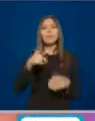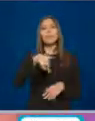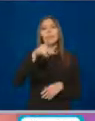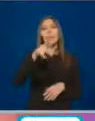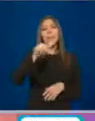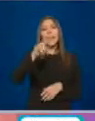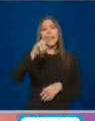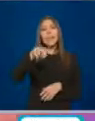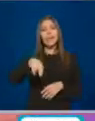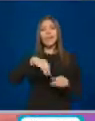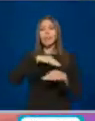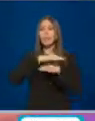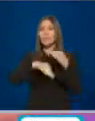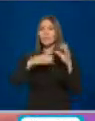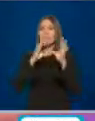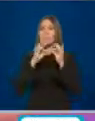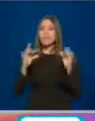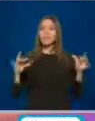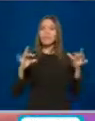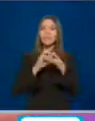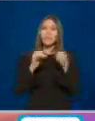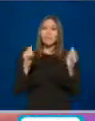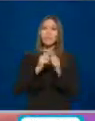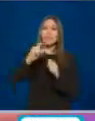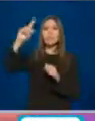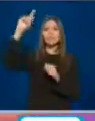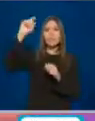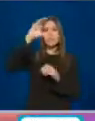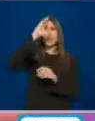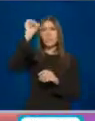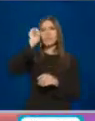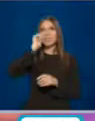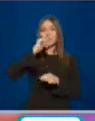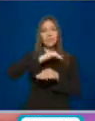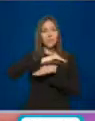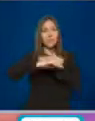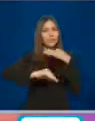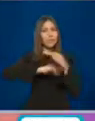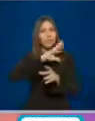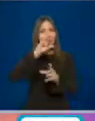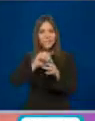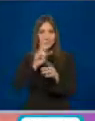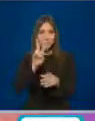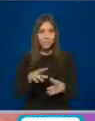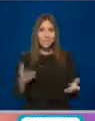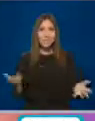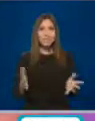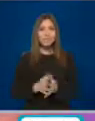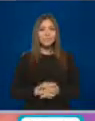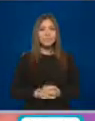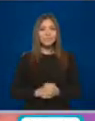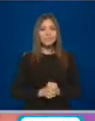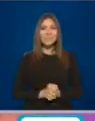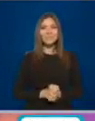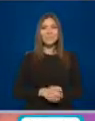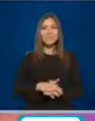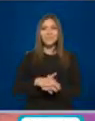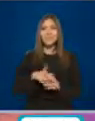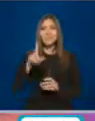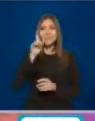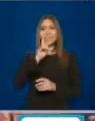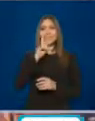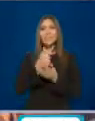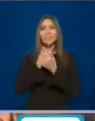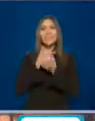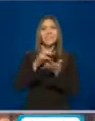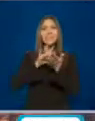definitivamente, todo tiene que ir acompañado de un selfie, hasta un buen postre, ¿o no es así? Claro. Karen, ¿cómo estás? ¿Cómo buenos estás? días. Nuestra Bienvenida. colaboradora millennial. Ahí